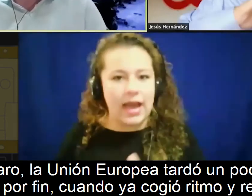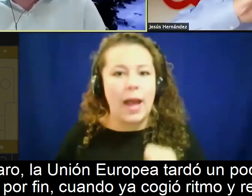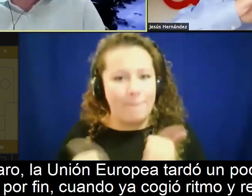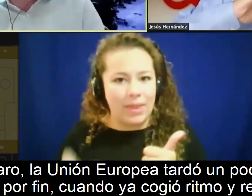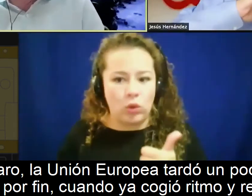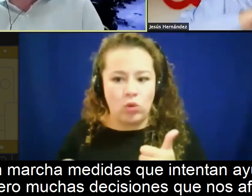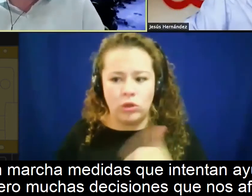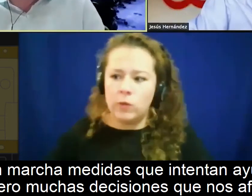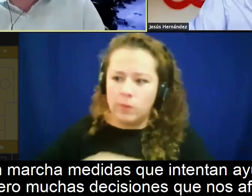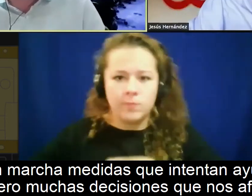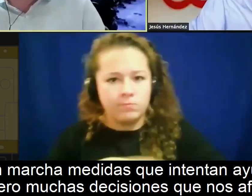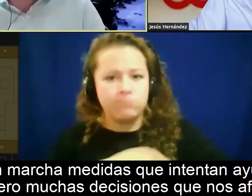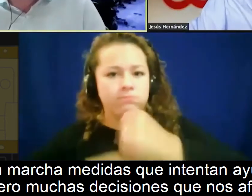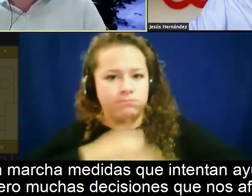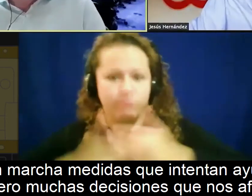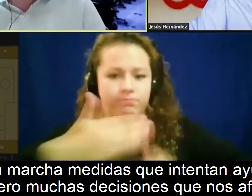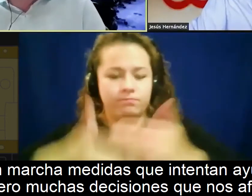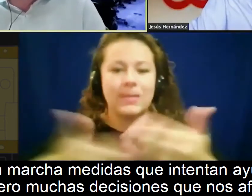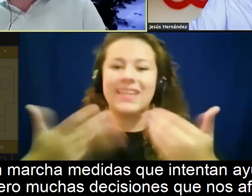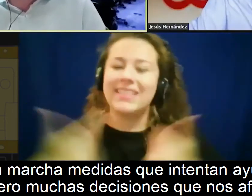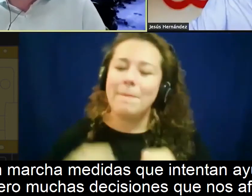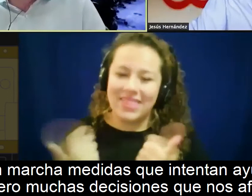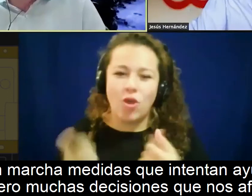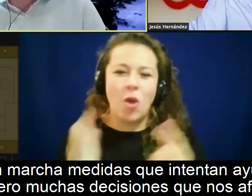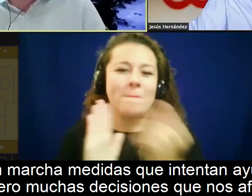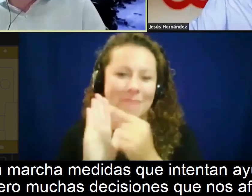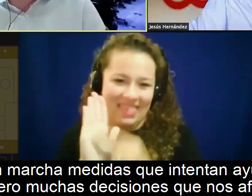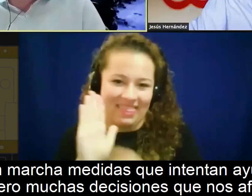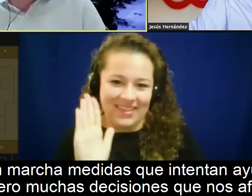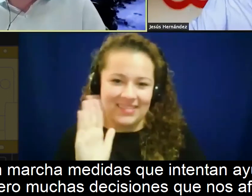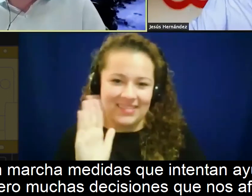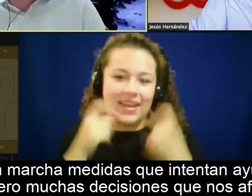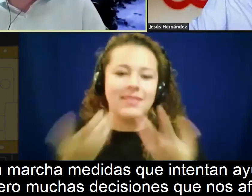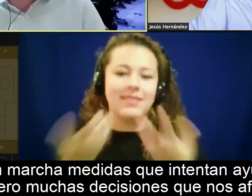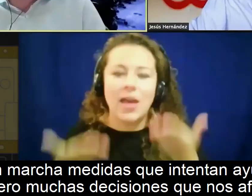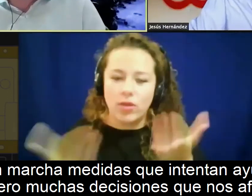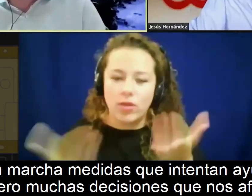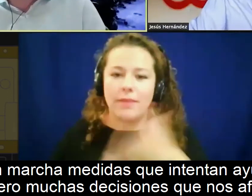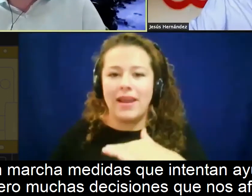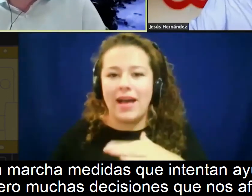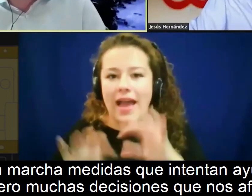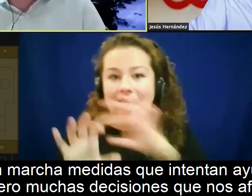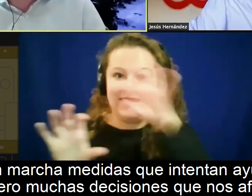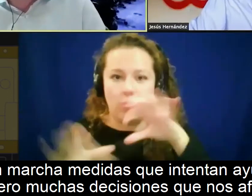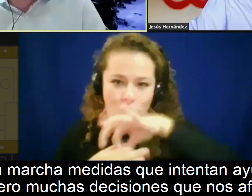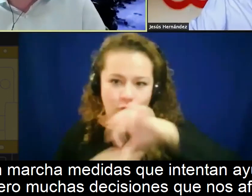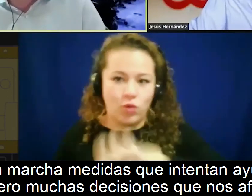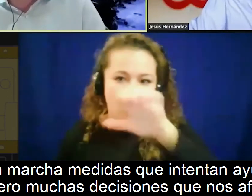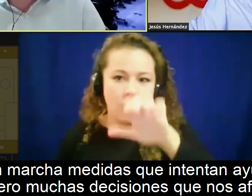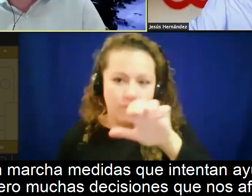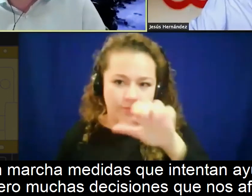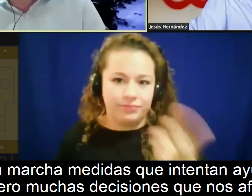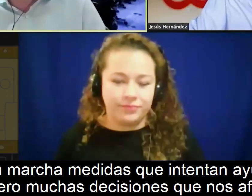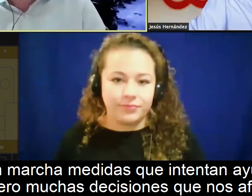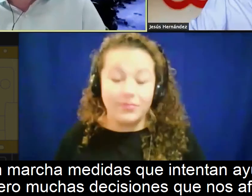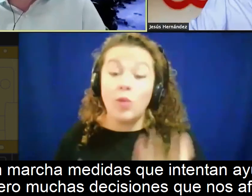y ya reaccionó, ya han puesto en marcha medidas que intentan ayudar a los Estados miembros, pero muchas de esas decisiones que nos afectan el